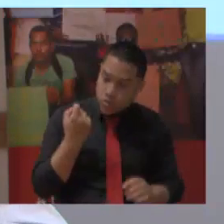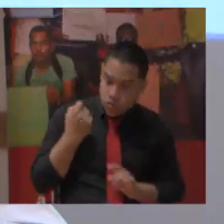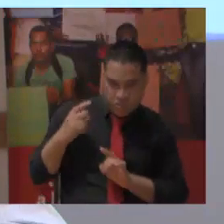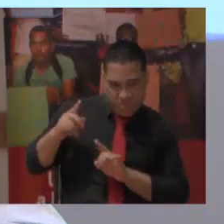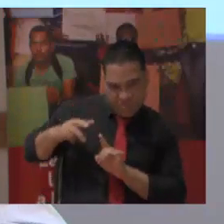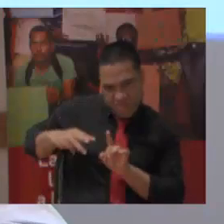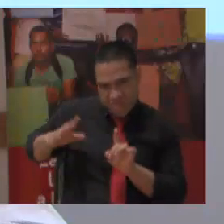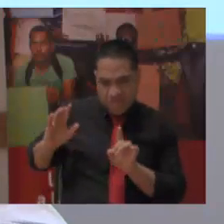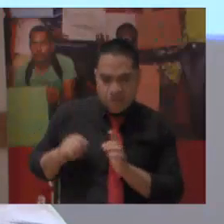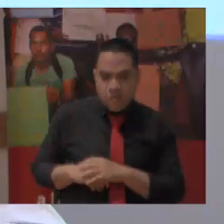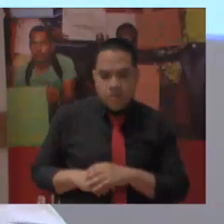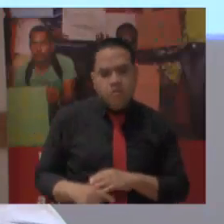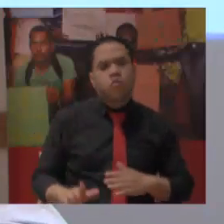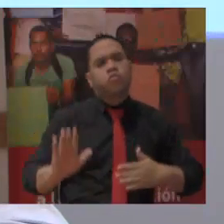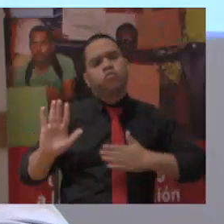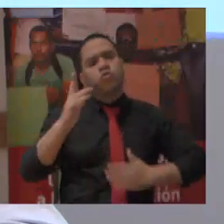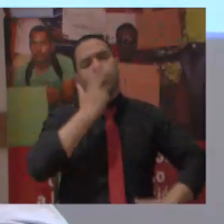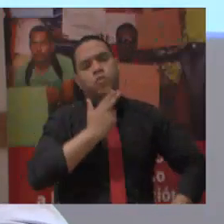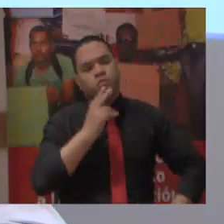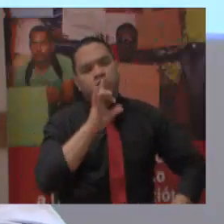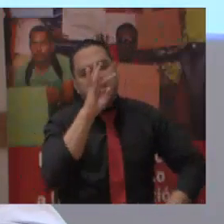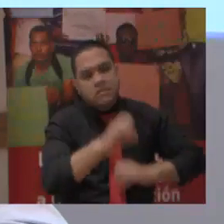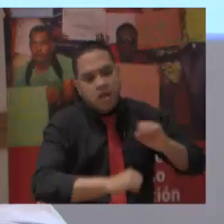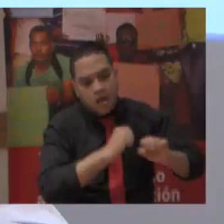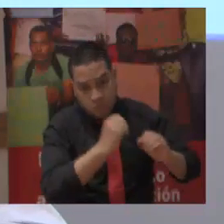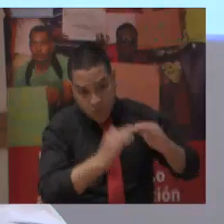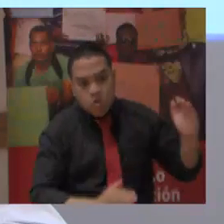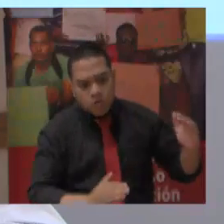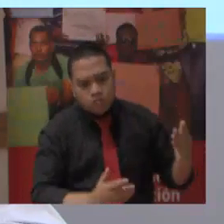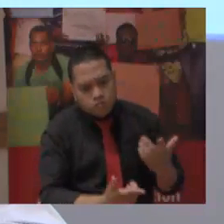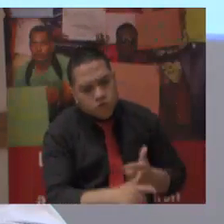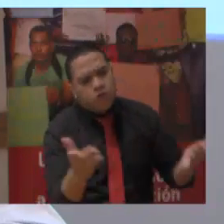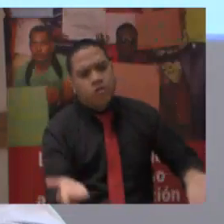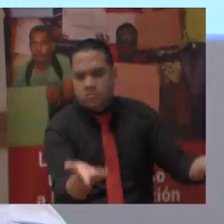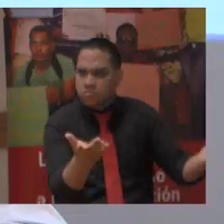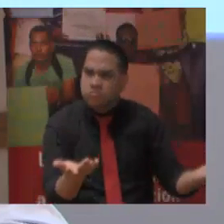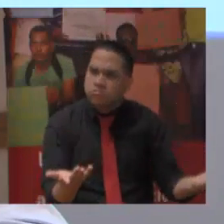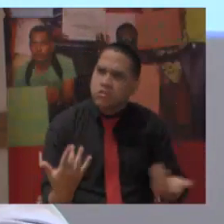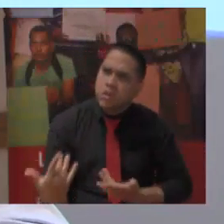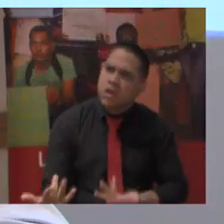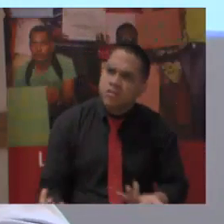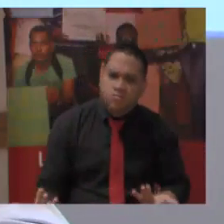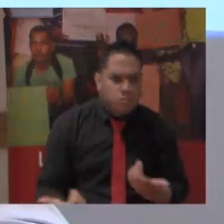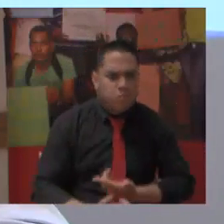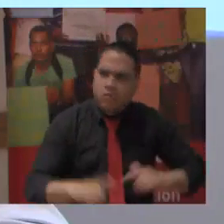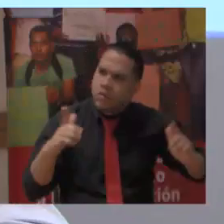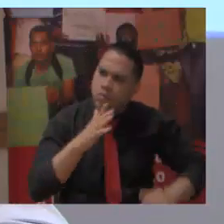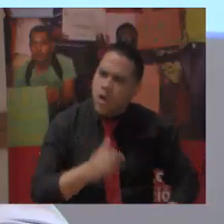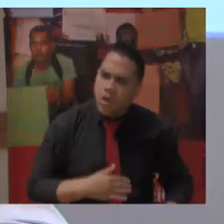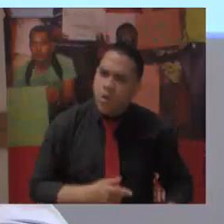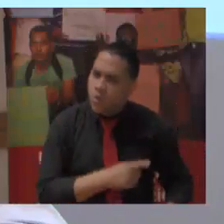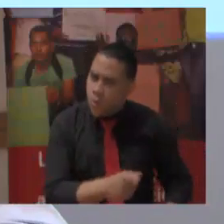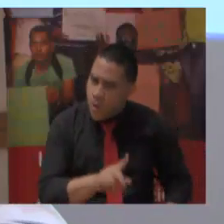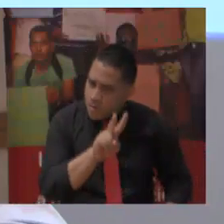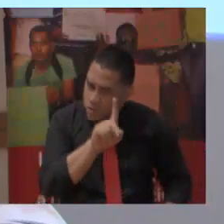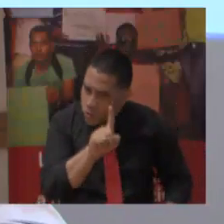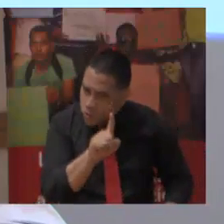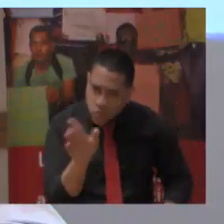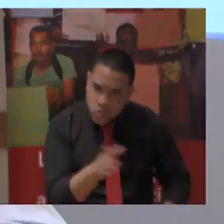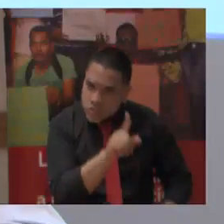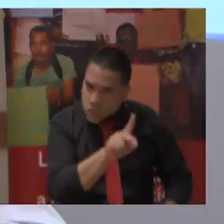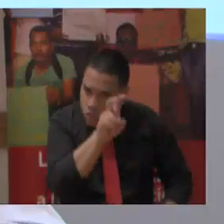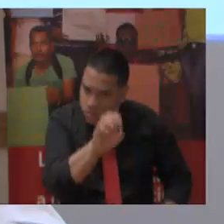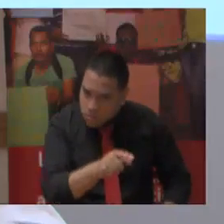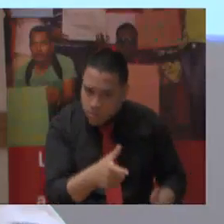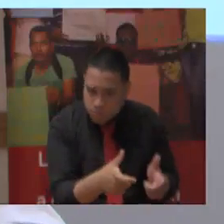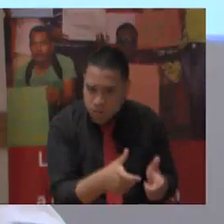soltar a los menores de 15 años. ¿Dónde están? ¿Por qué no los han soltado? Y no son 21 ni son 170, son